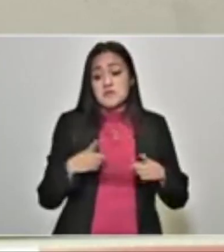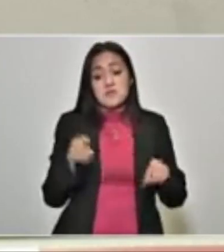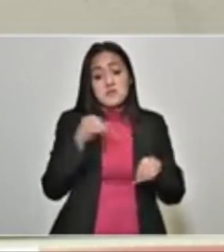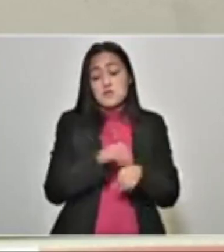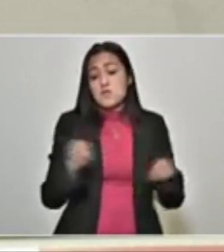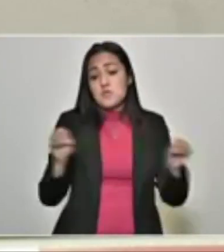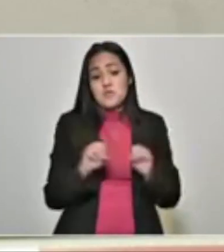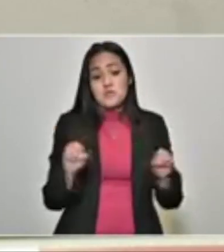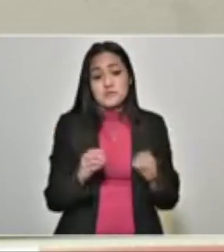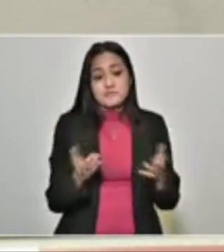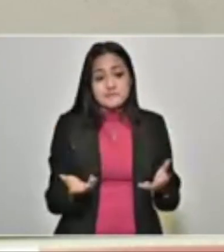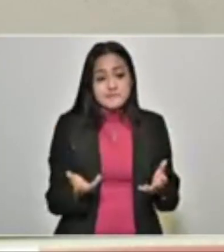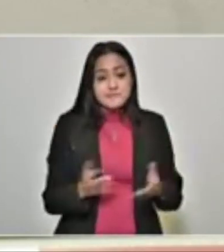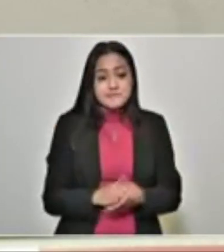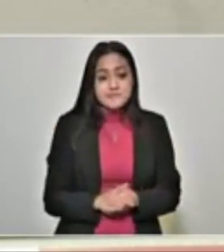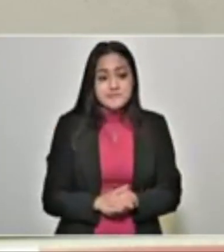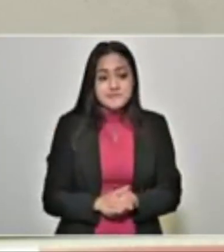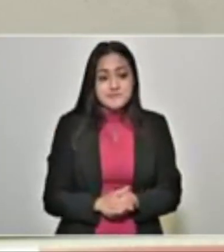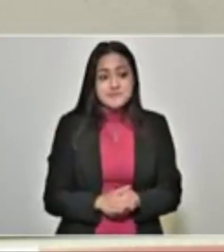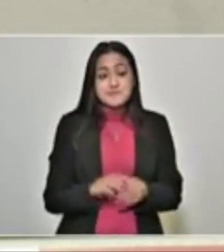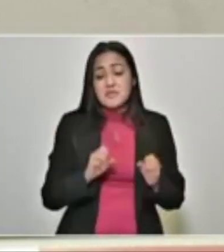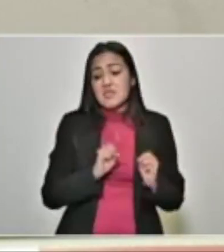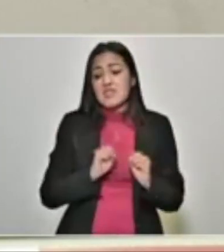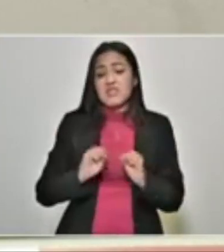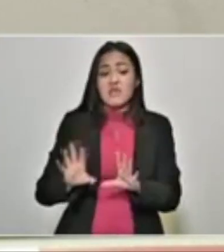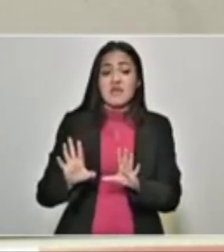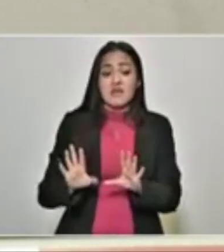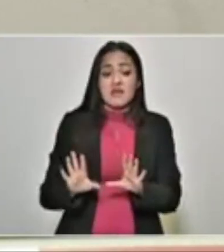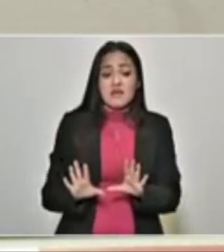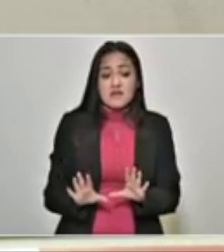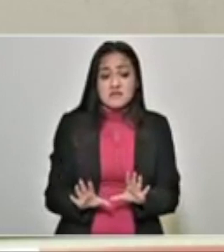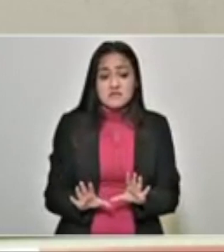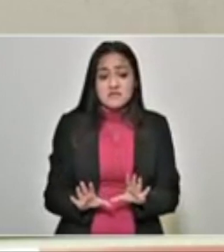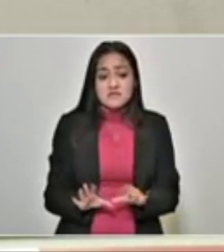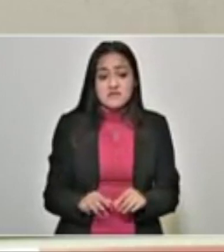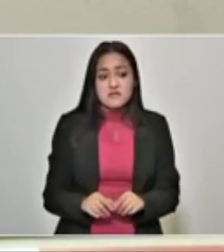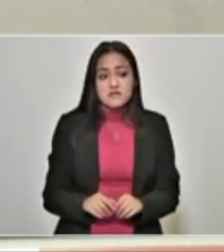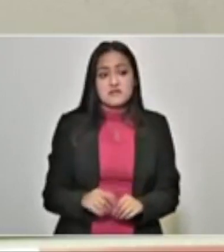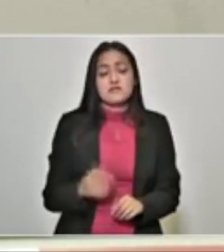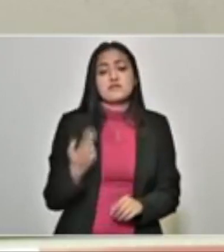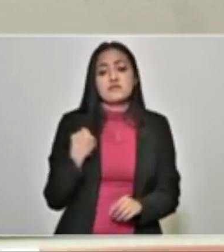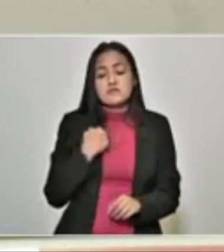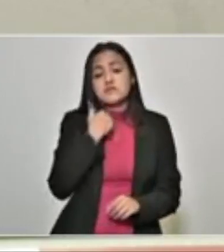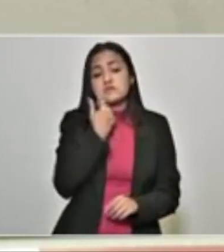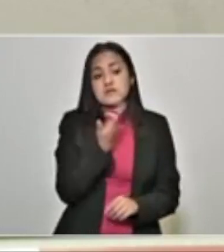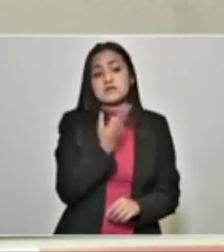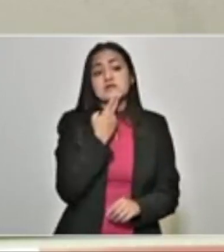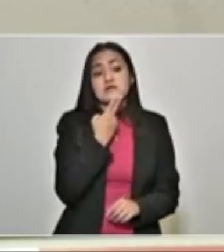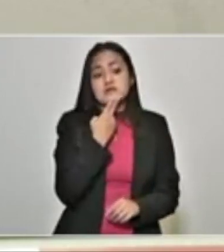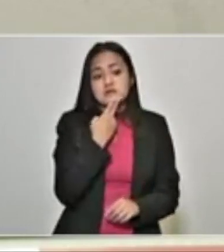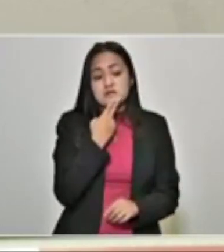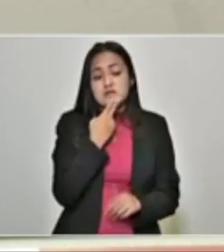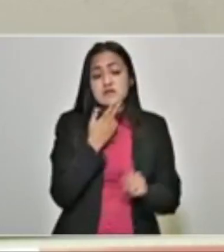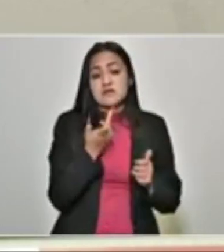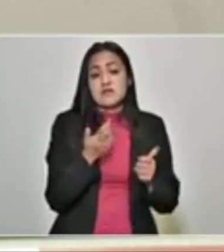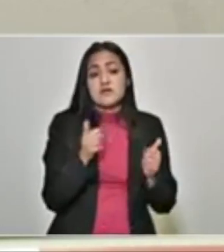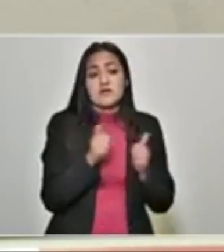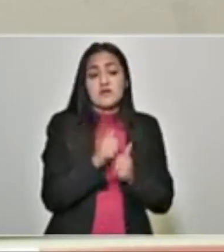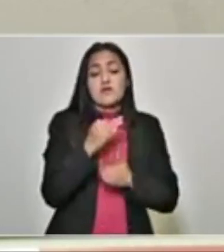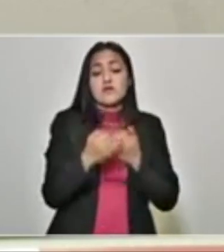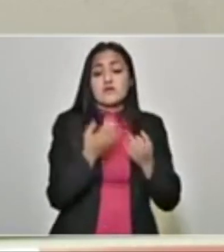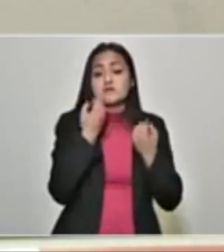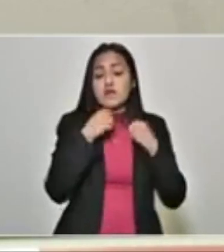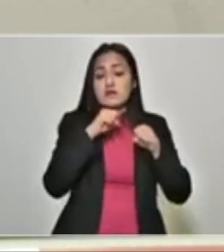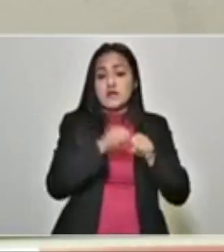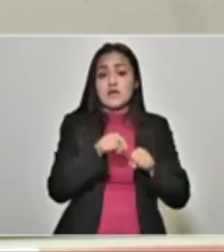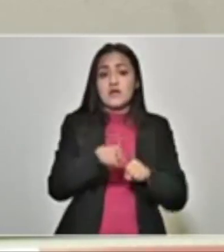instalaron y fueron abandonados. Nosotros solo los tenemos funcionando con todo el